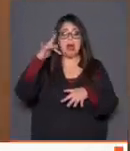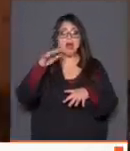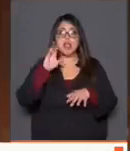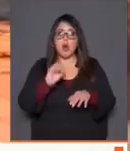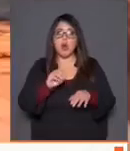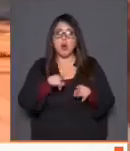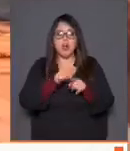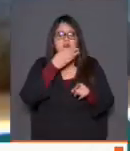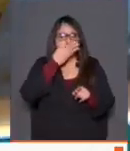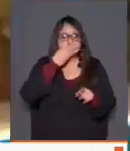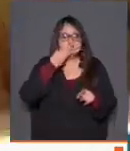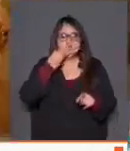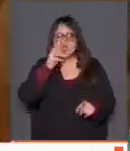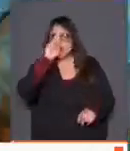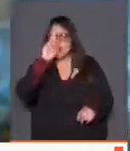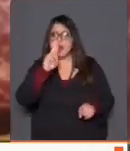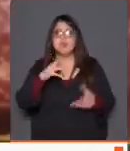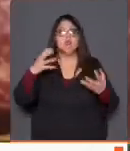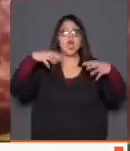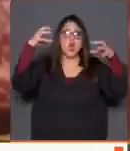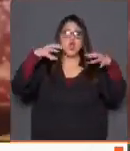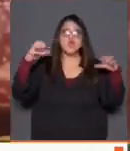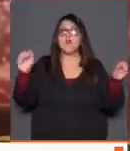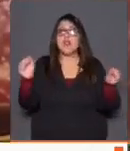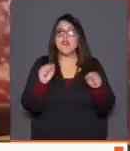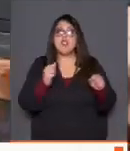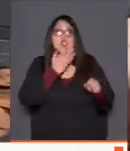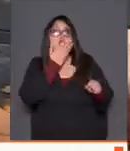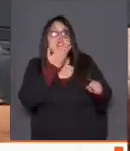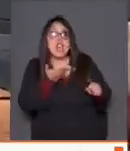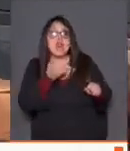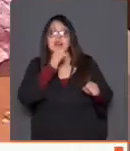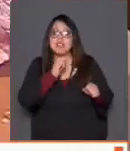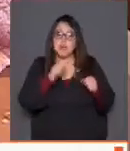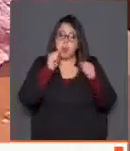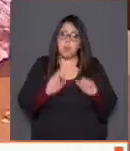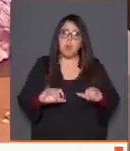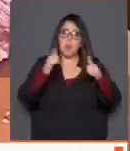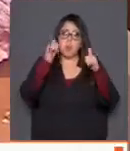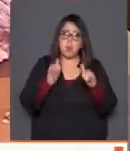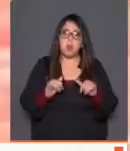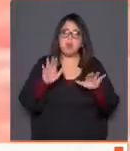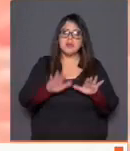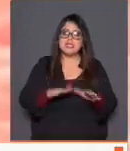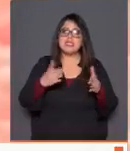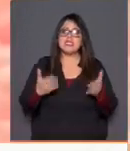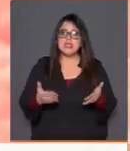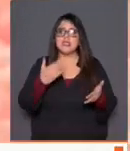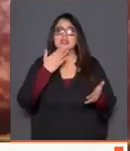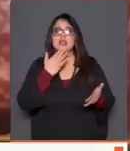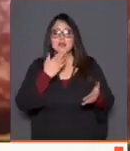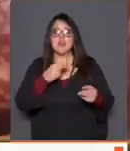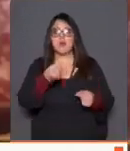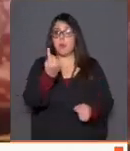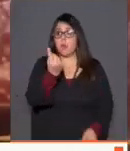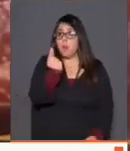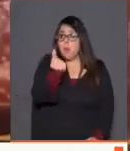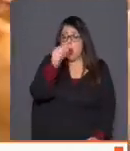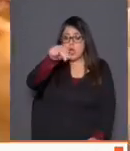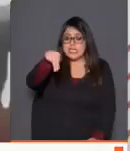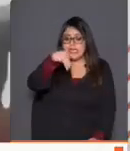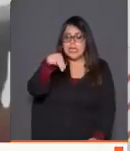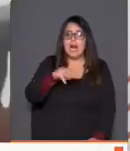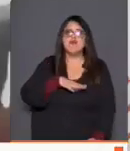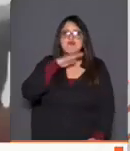por más tiempo con lluvia frío e incluso con nieve siempre se puede disfrutar de la parrilla y con un toque de sal es más que suficiente